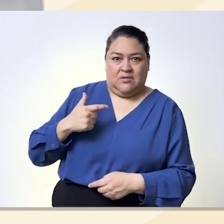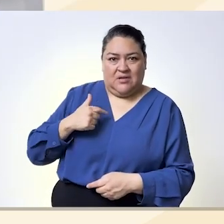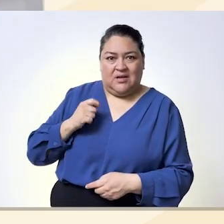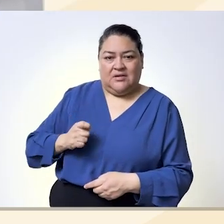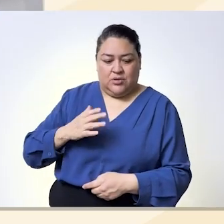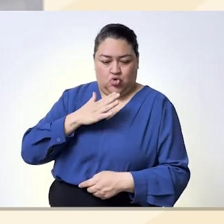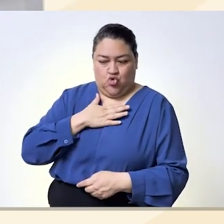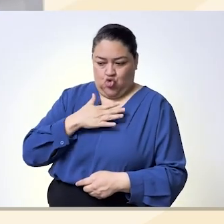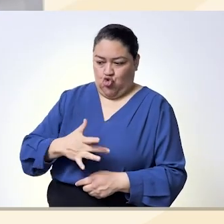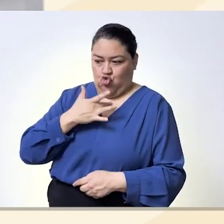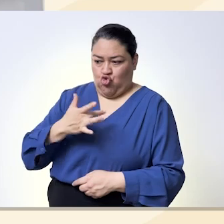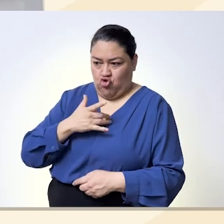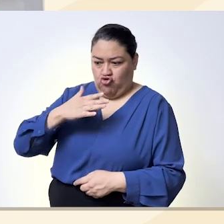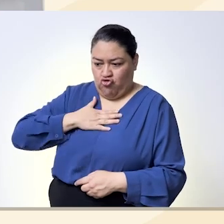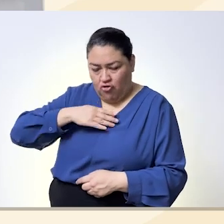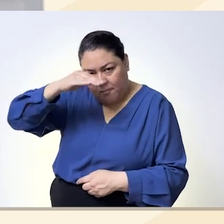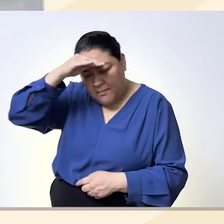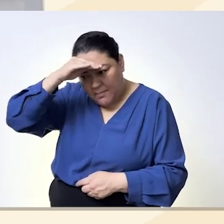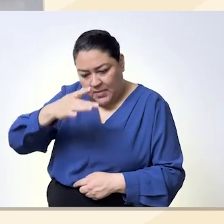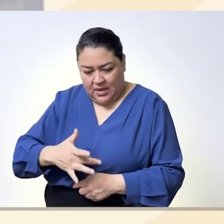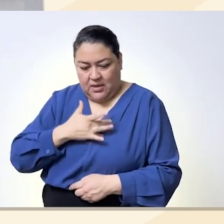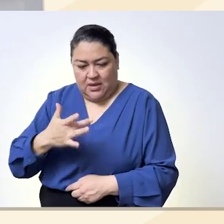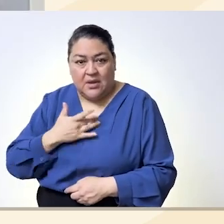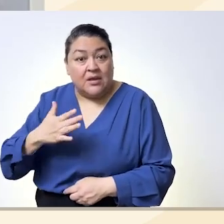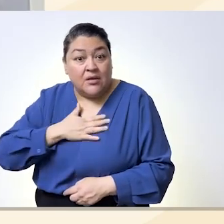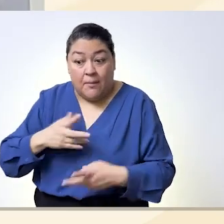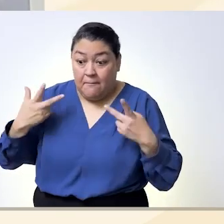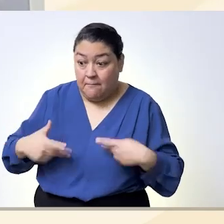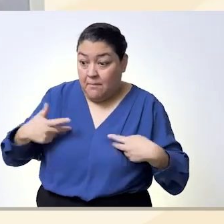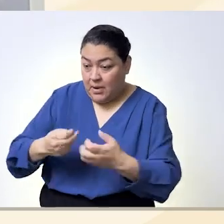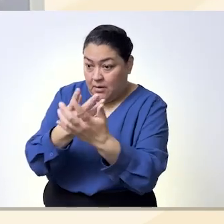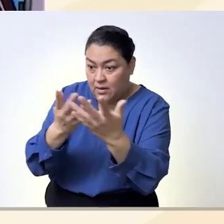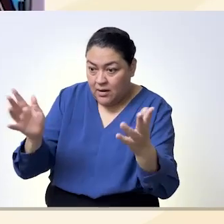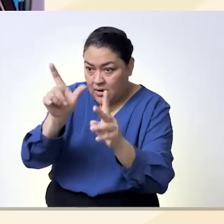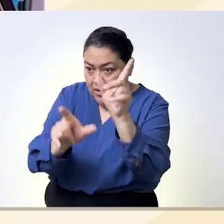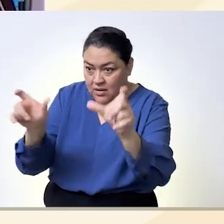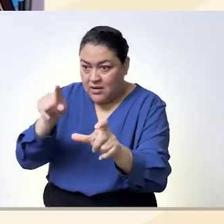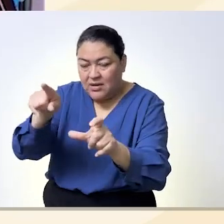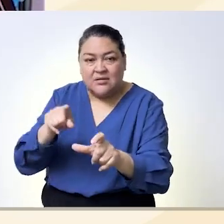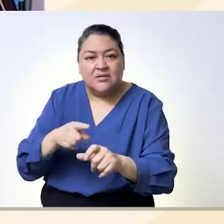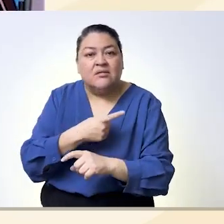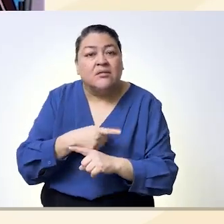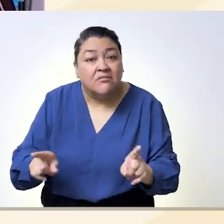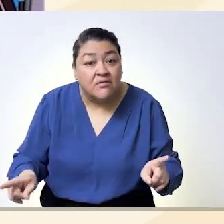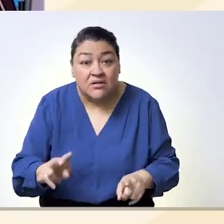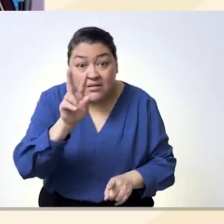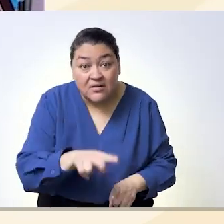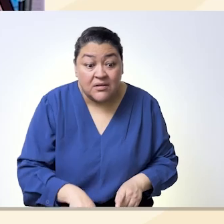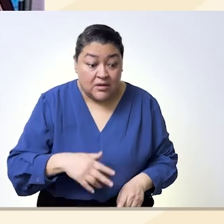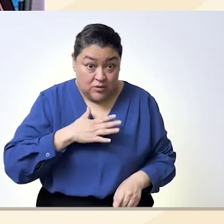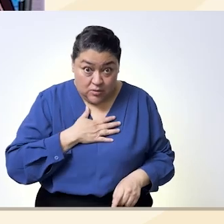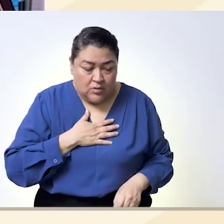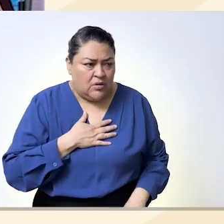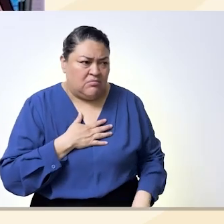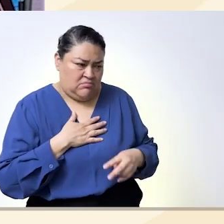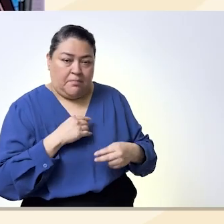pensamos, representamos a las personas es sumamente injusto, porque no nos detenemos a ver si la gente